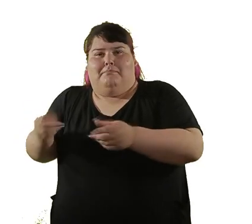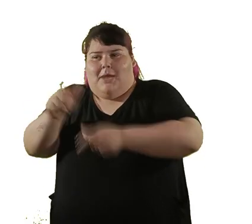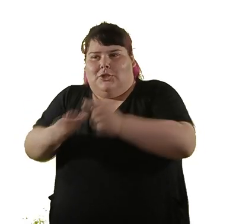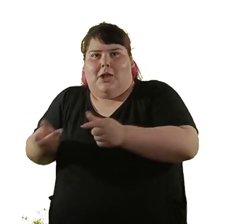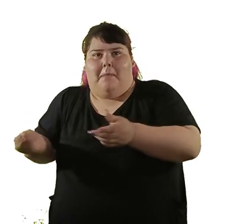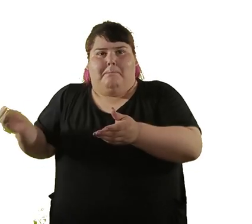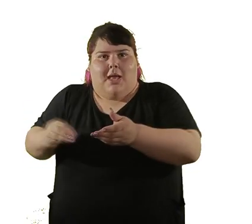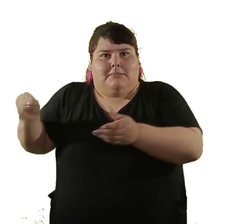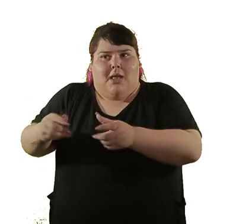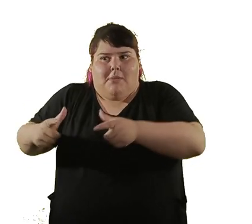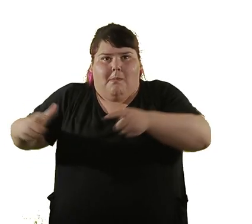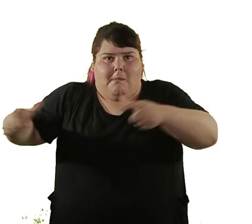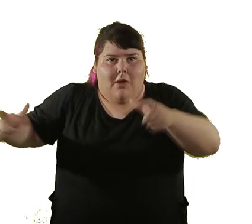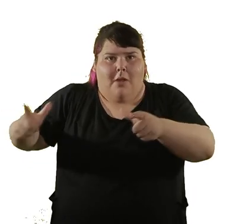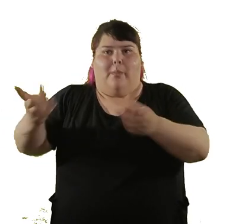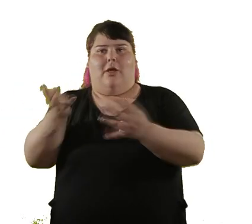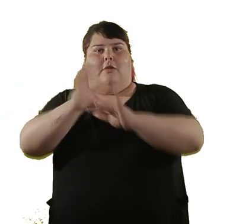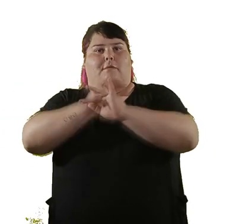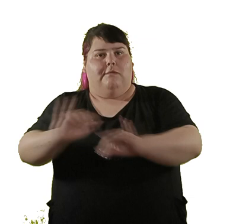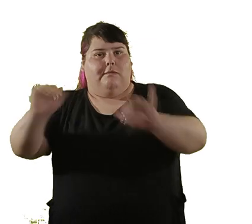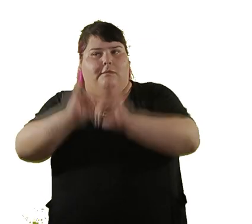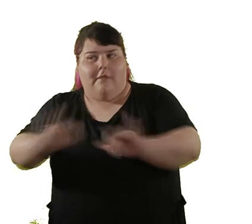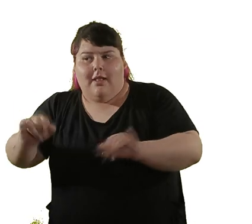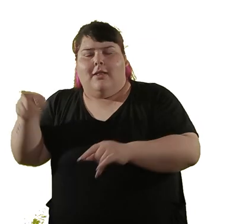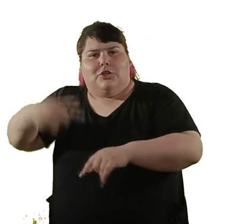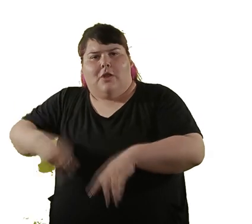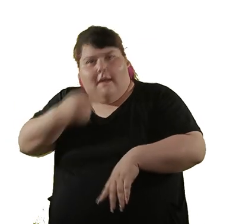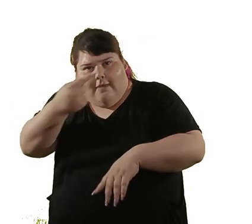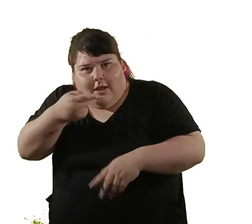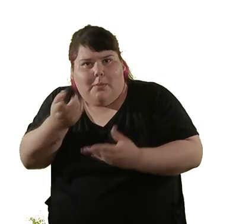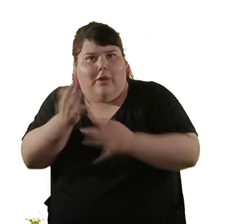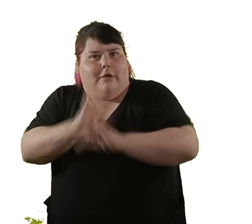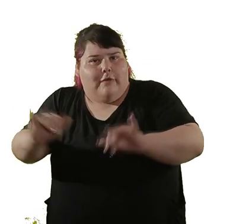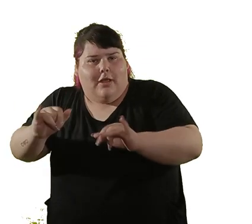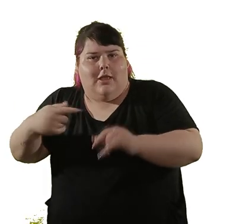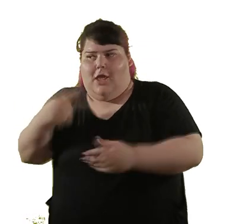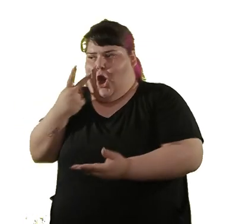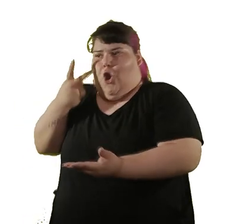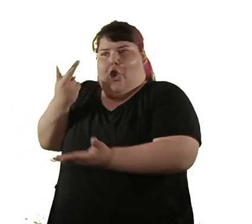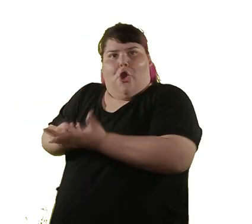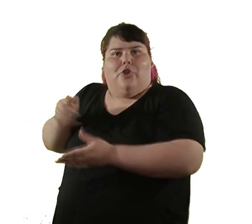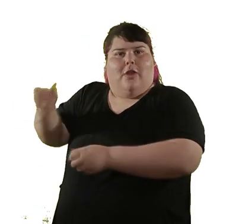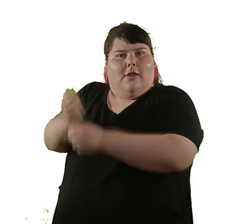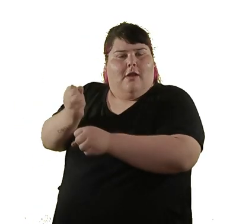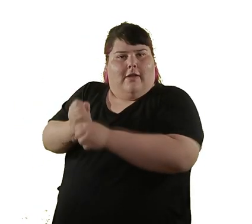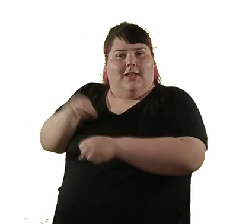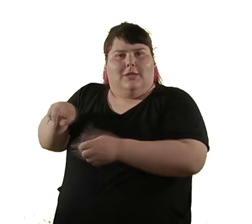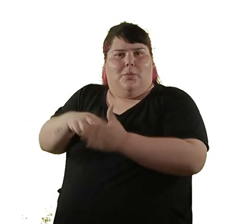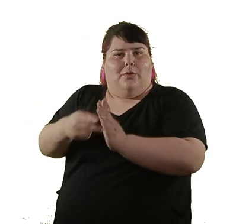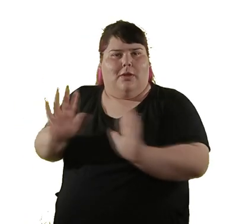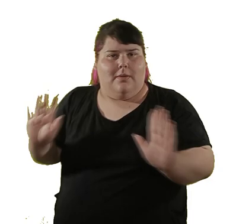dedican a la ciencia comuniquen lo que hacen, les interese comunicar y también sean reconocidas. Por eso que ese es otro de los